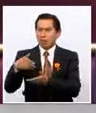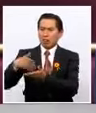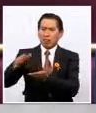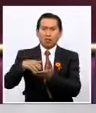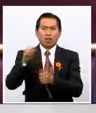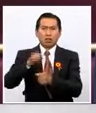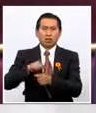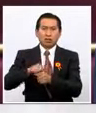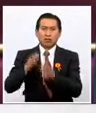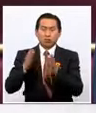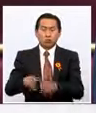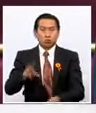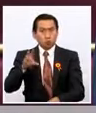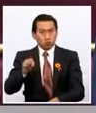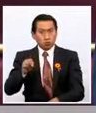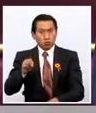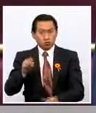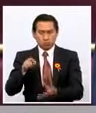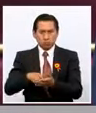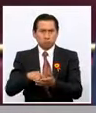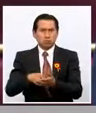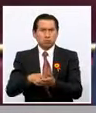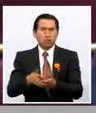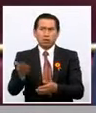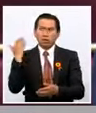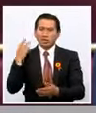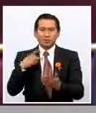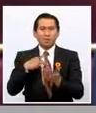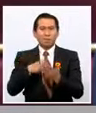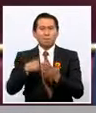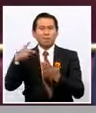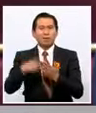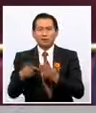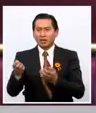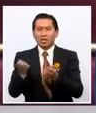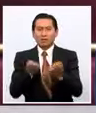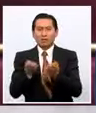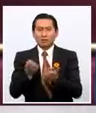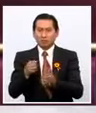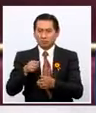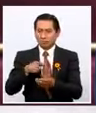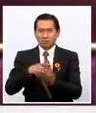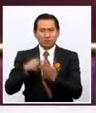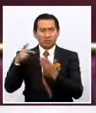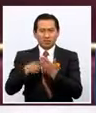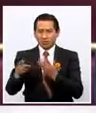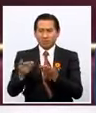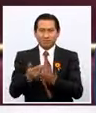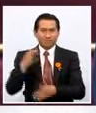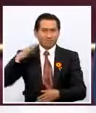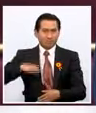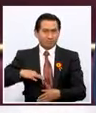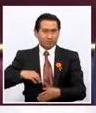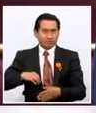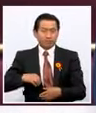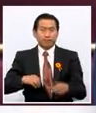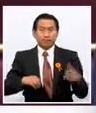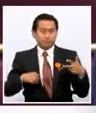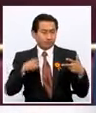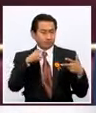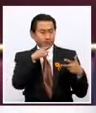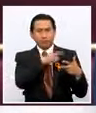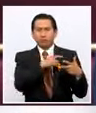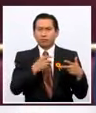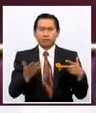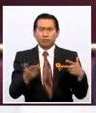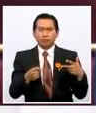trabajadores eso fue el plan empleo y el plan salario y la tercera parte